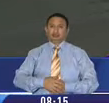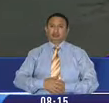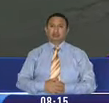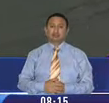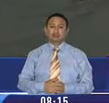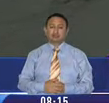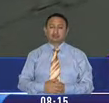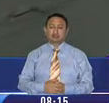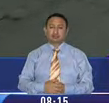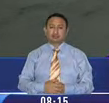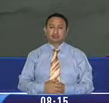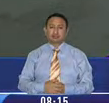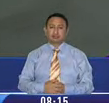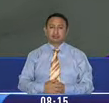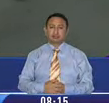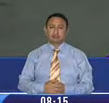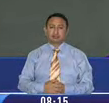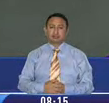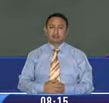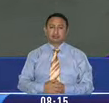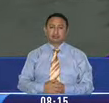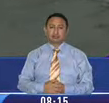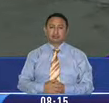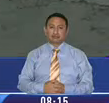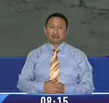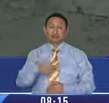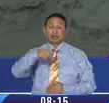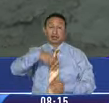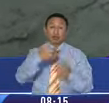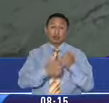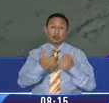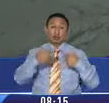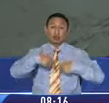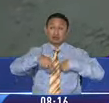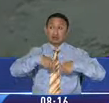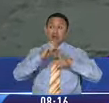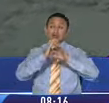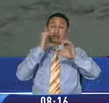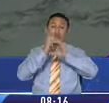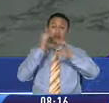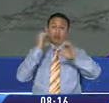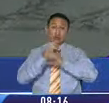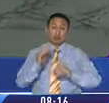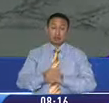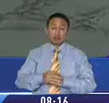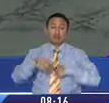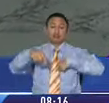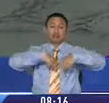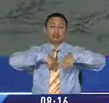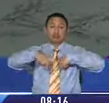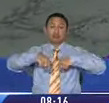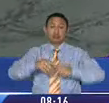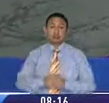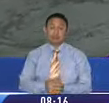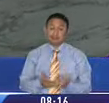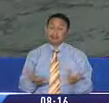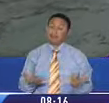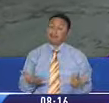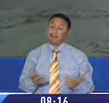cada momento se deteriora y es un problema. Y por aquí transitan buses pesados de transporte urbano,